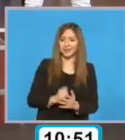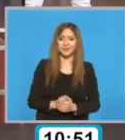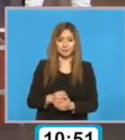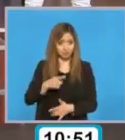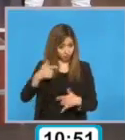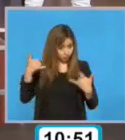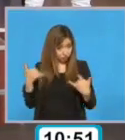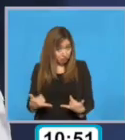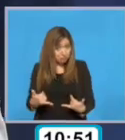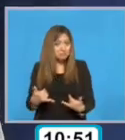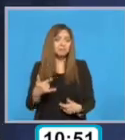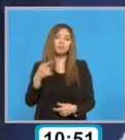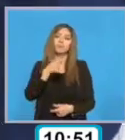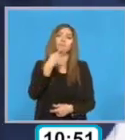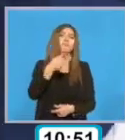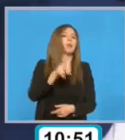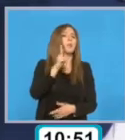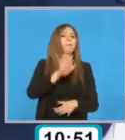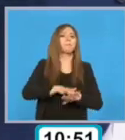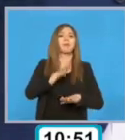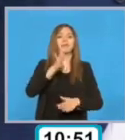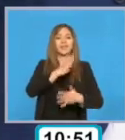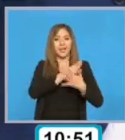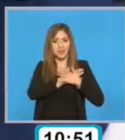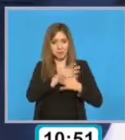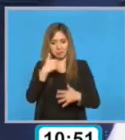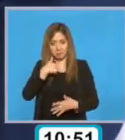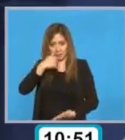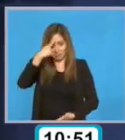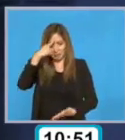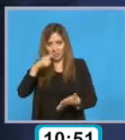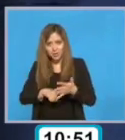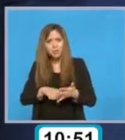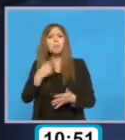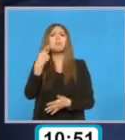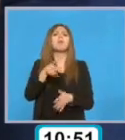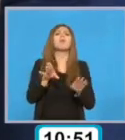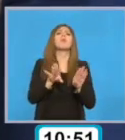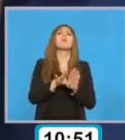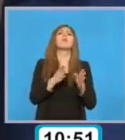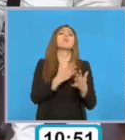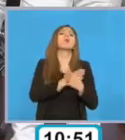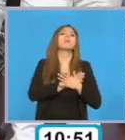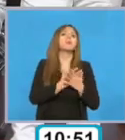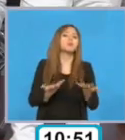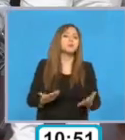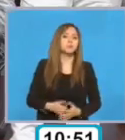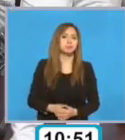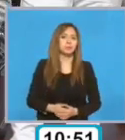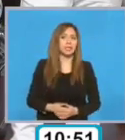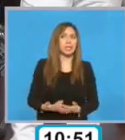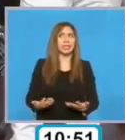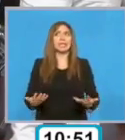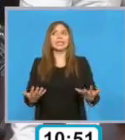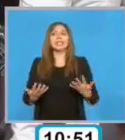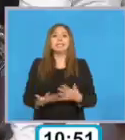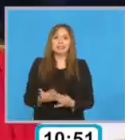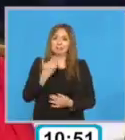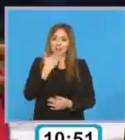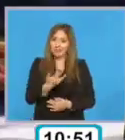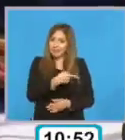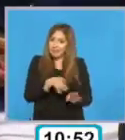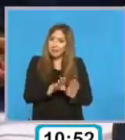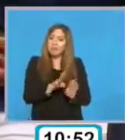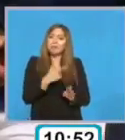Cerca. Ahí estás, tú al En pie el del amor, cañón. creo. ¿En el amor también? Sí. ¿Y cómo es en el amor? Bien. El suspiro. Sí.